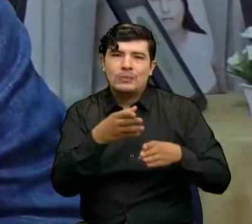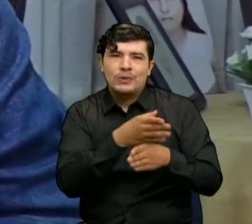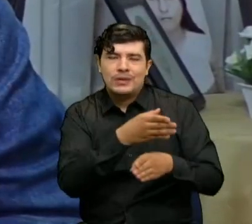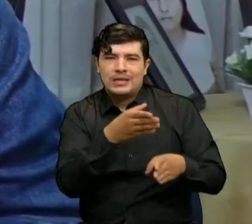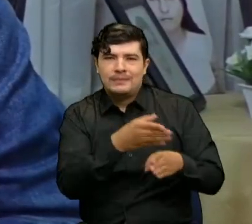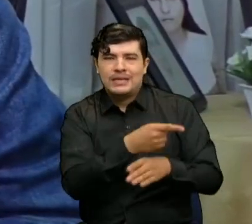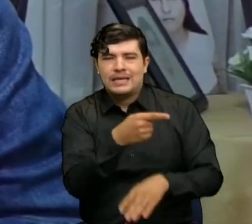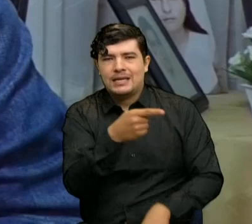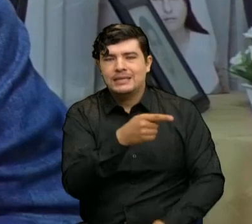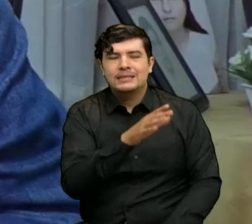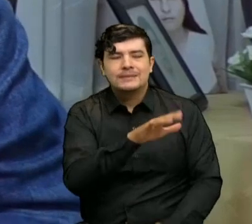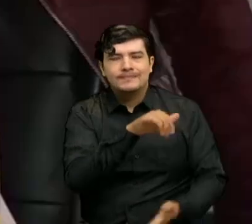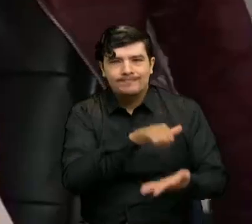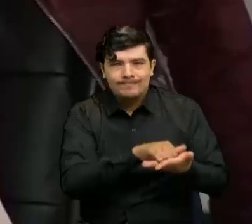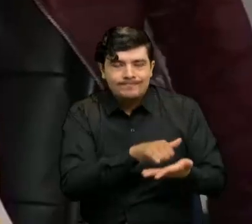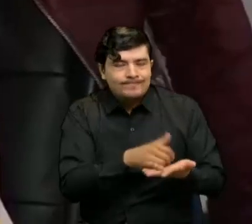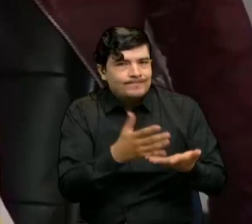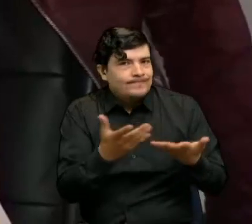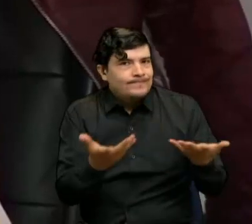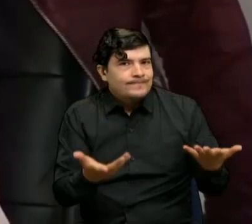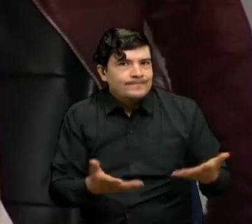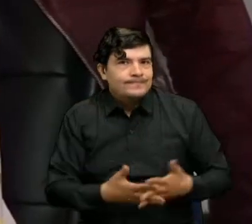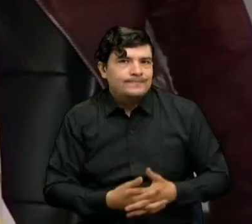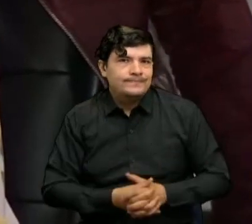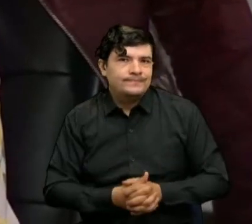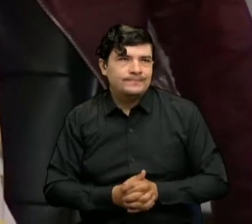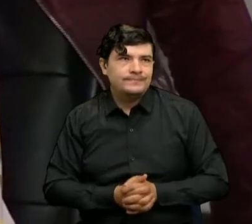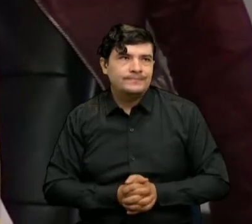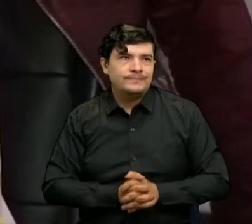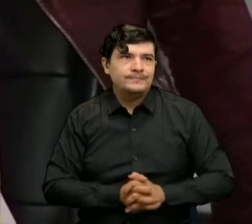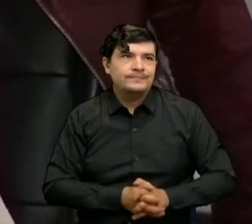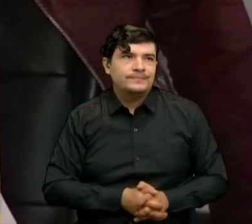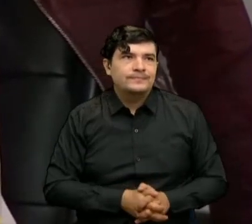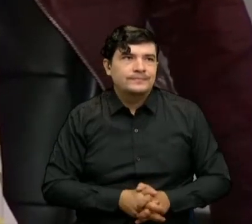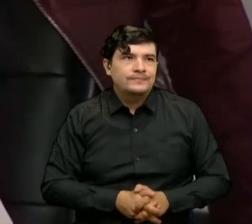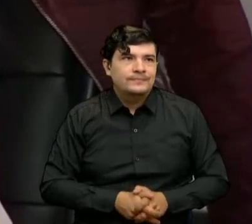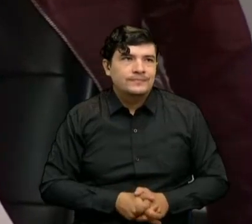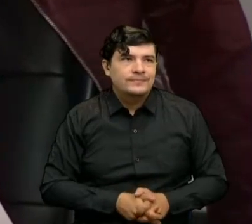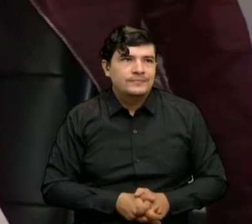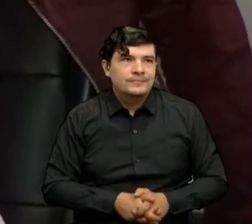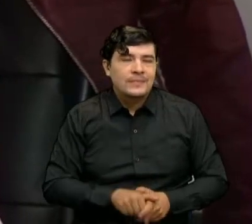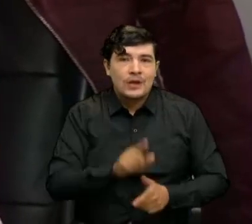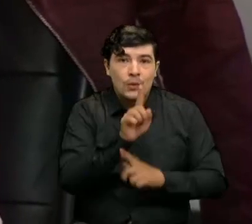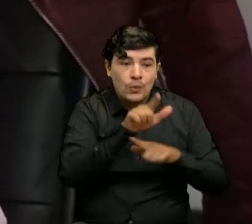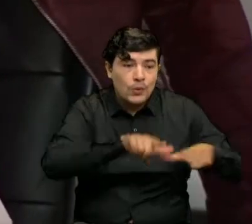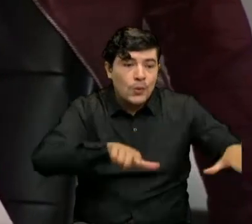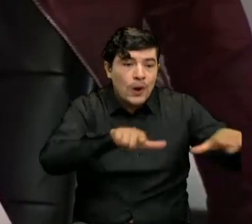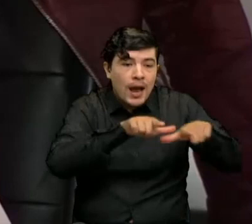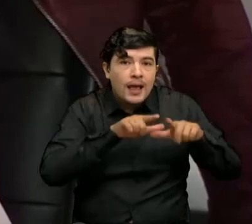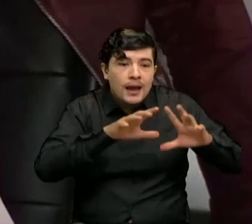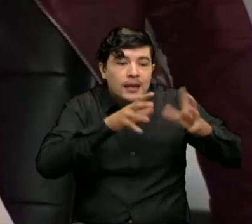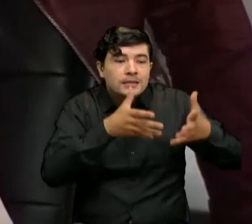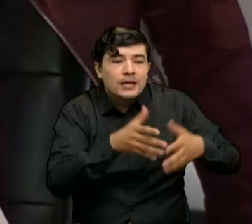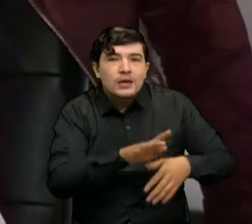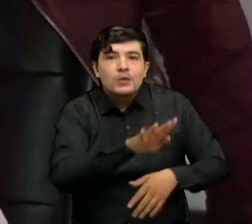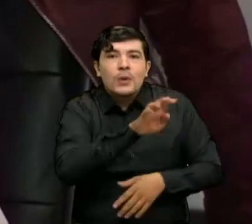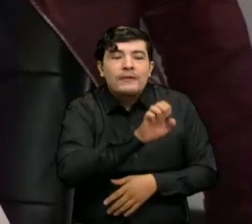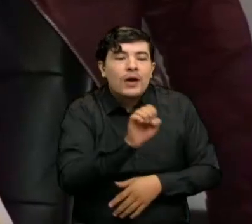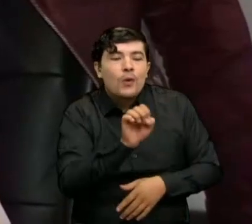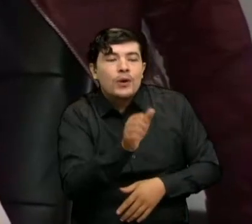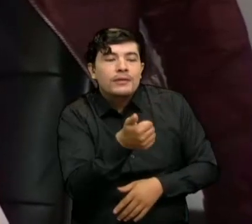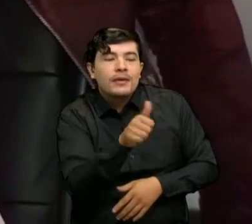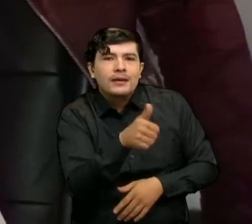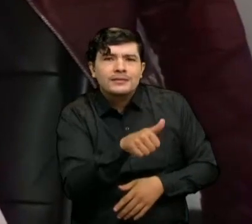requieren este este proceso simultáneamente no podríamos tener más de nueve o diez estudiantes porque las aulas son de un tamaño menor